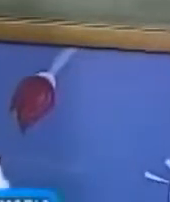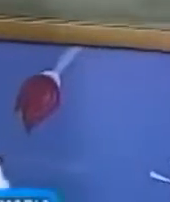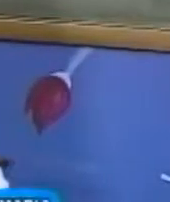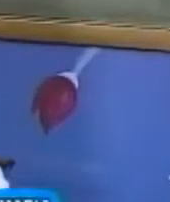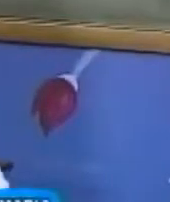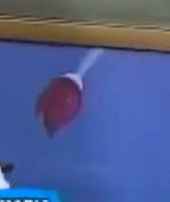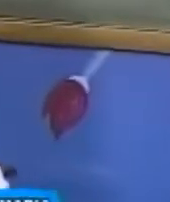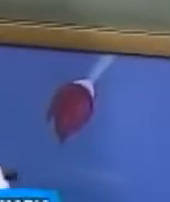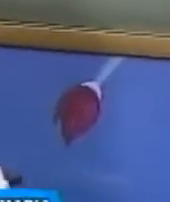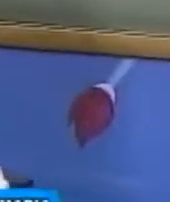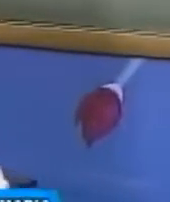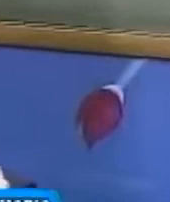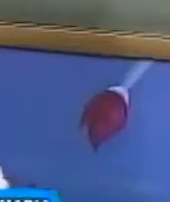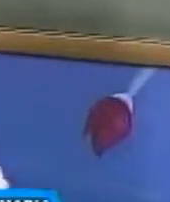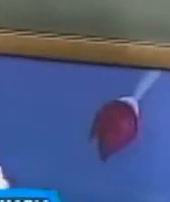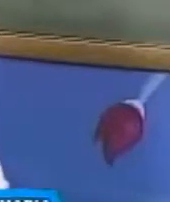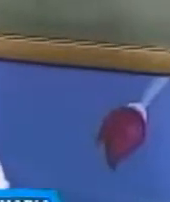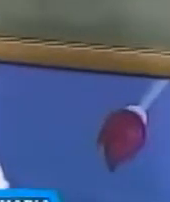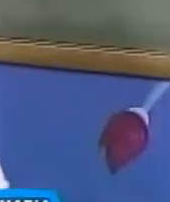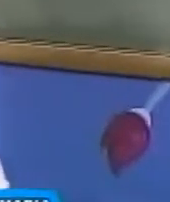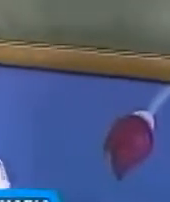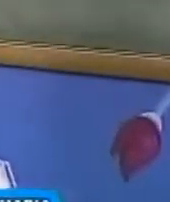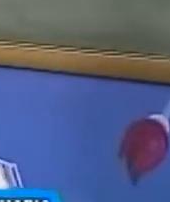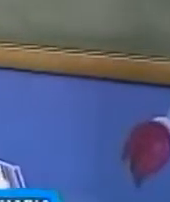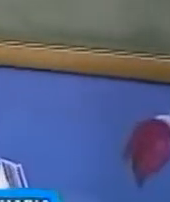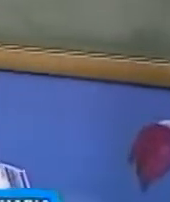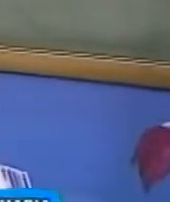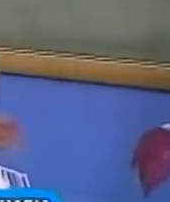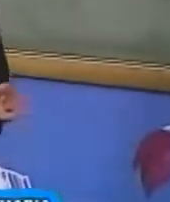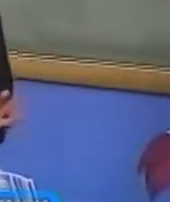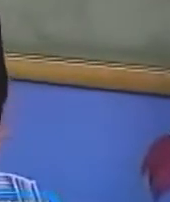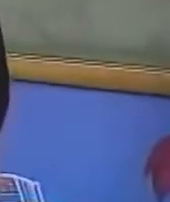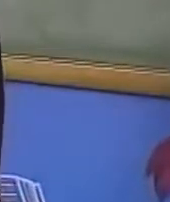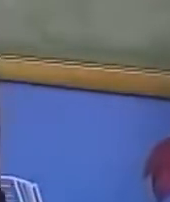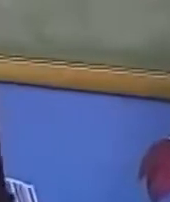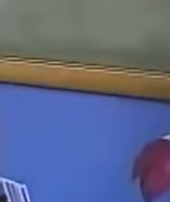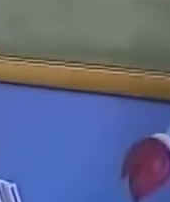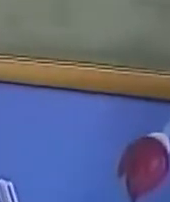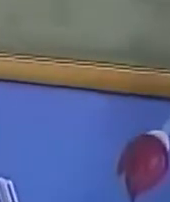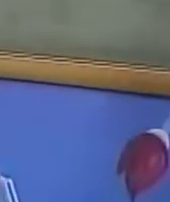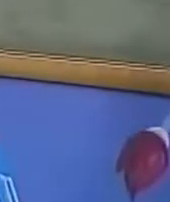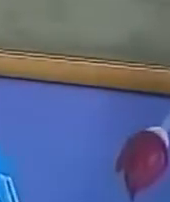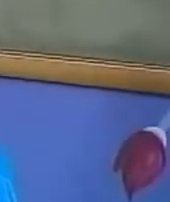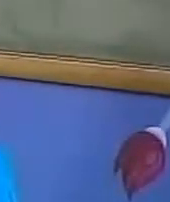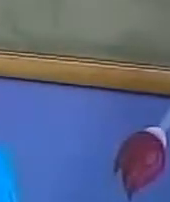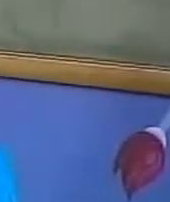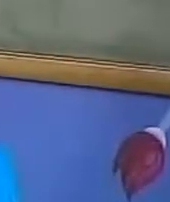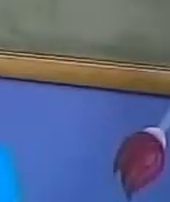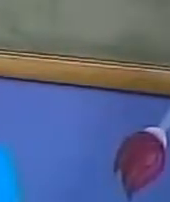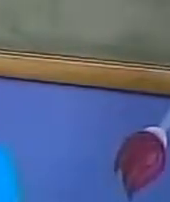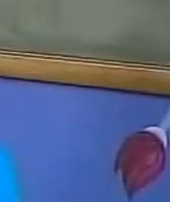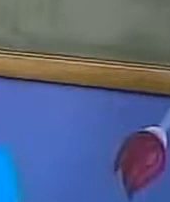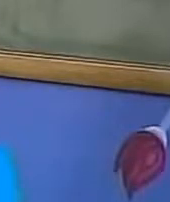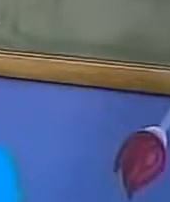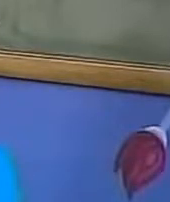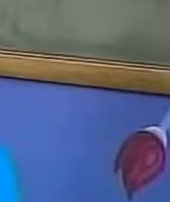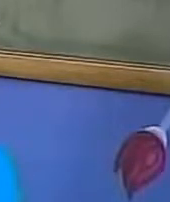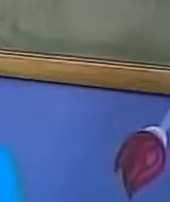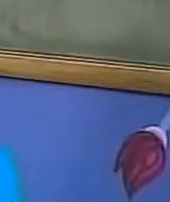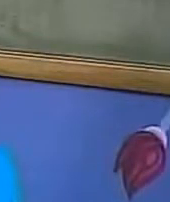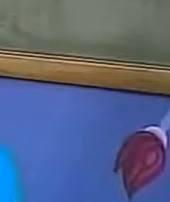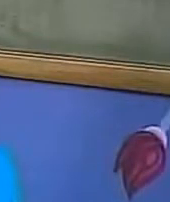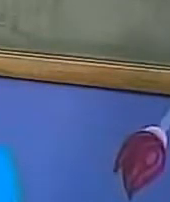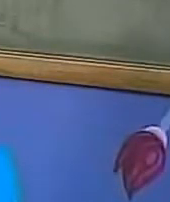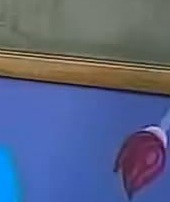Bienvenidos a este espacio educativo Aprendo en Casa. Mi nombre es Lauren Calderón y en esta oportunidad voy a desarrollar el tema de imágenes sensoriales del área